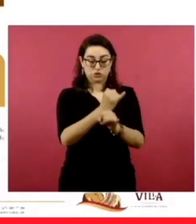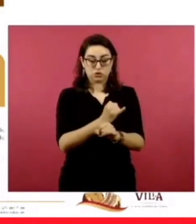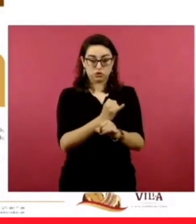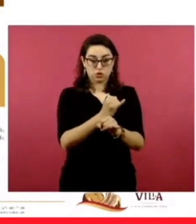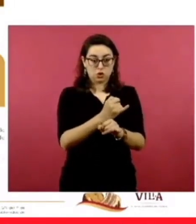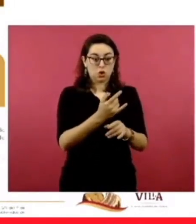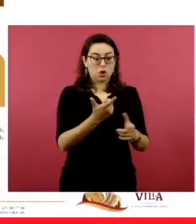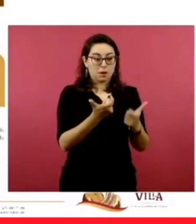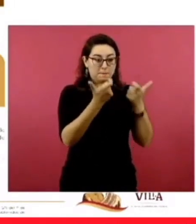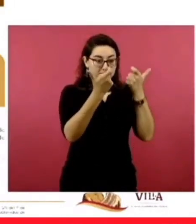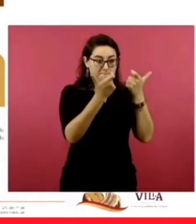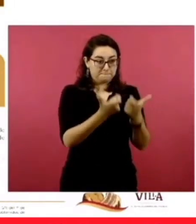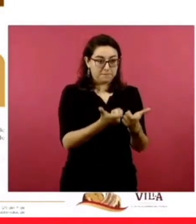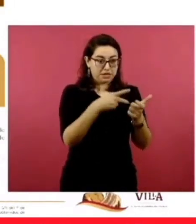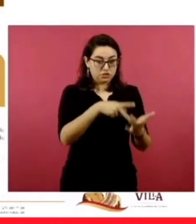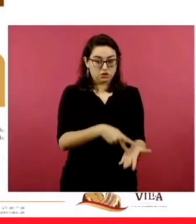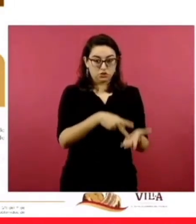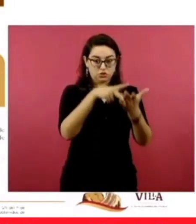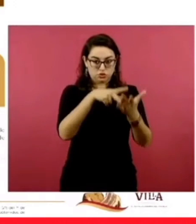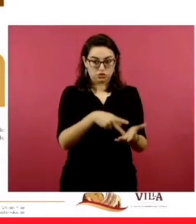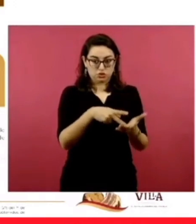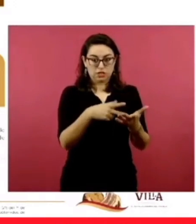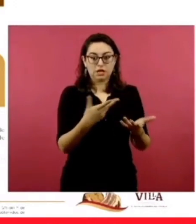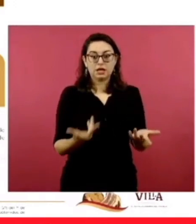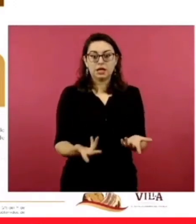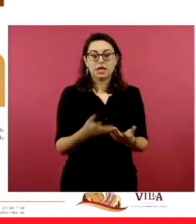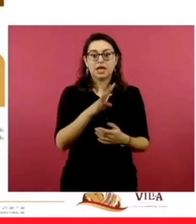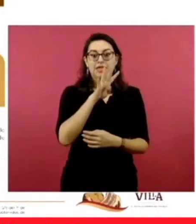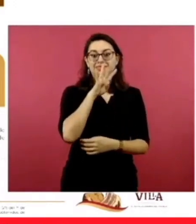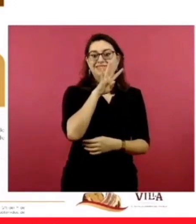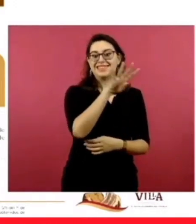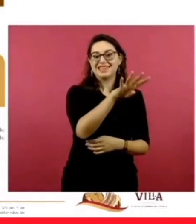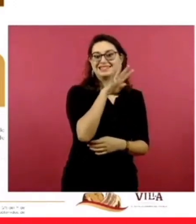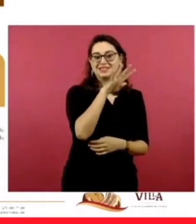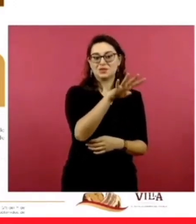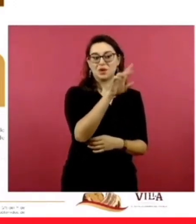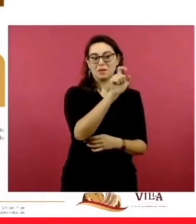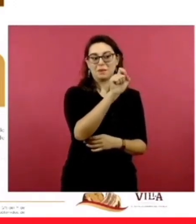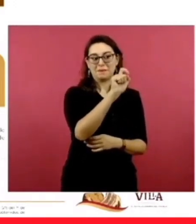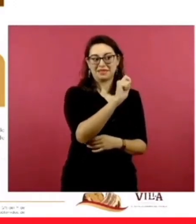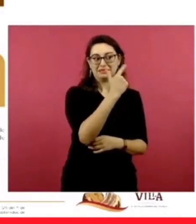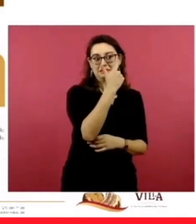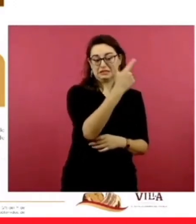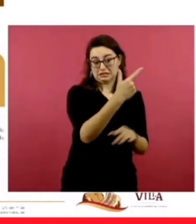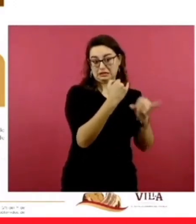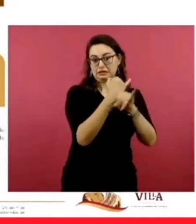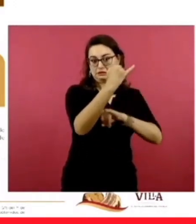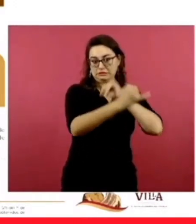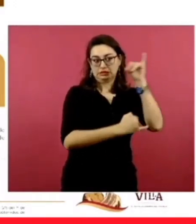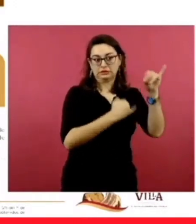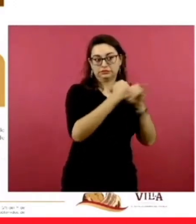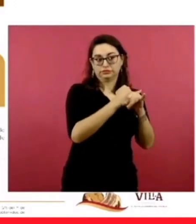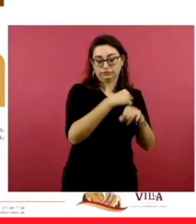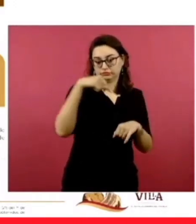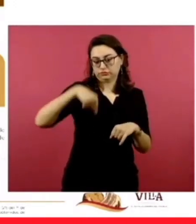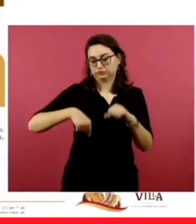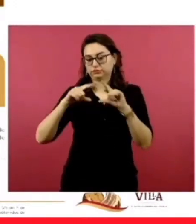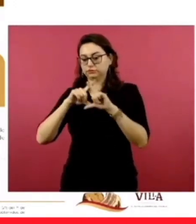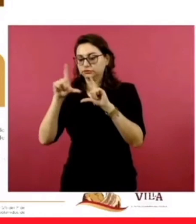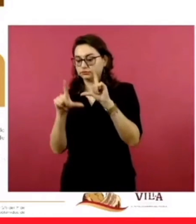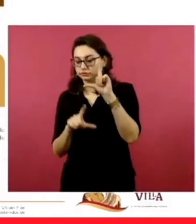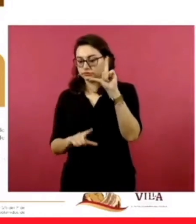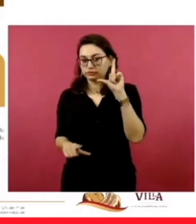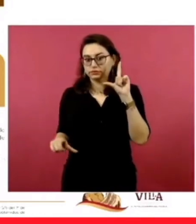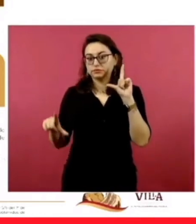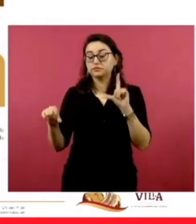convertido a kilos y a pesos fue de 19 pesos con 27 centavos, mientras que el promedio de las 220 regiones en